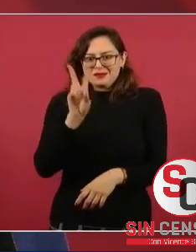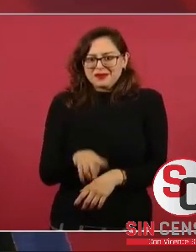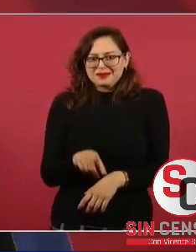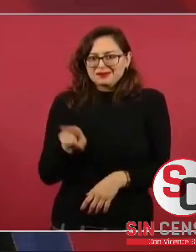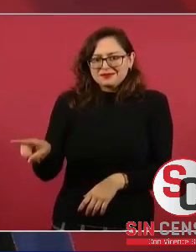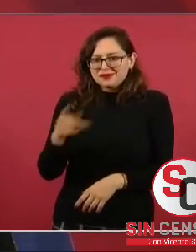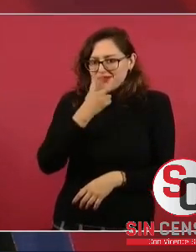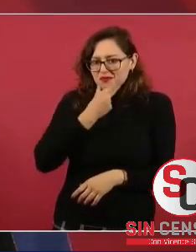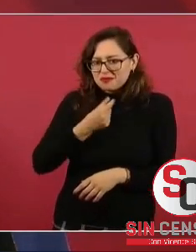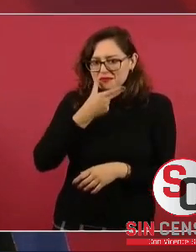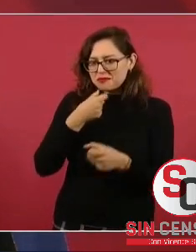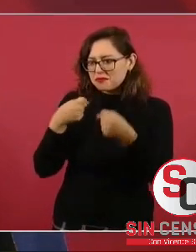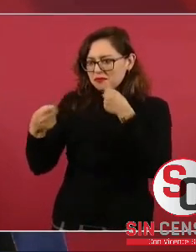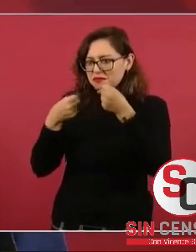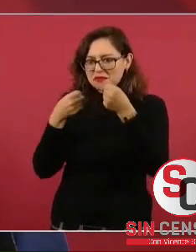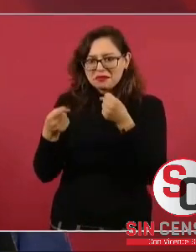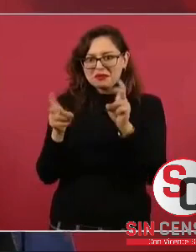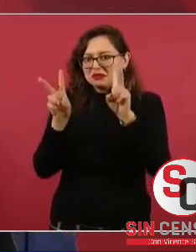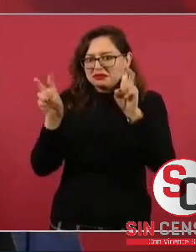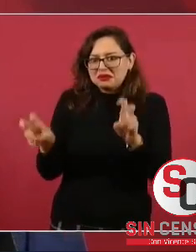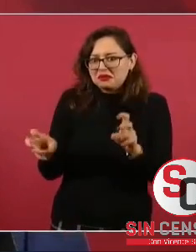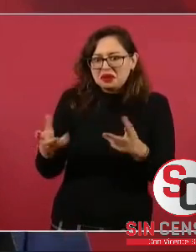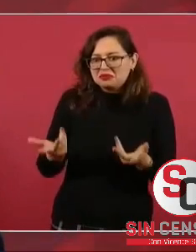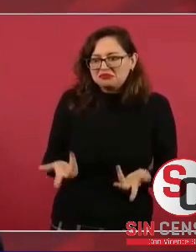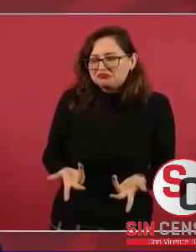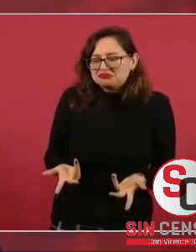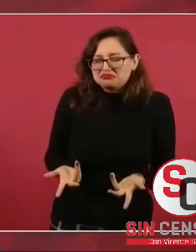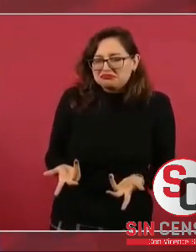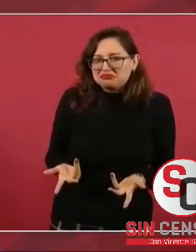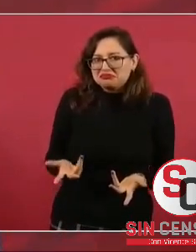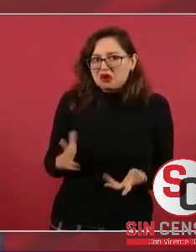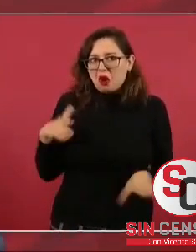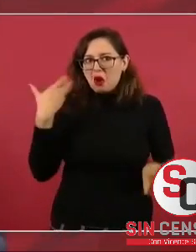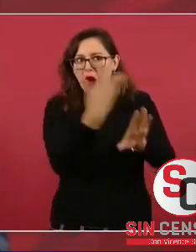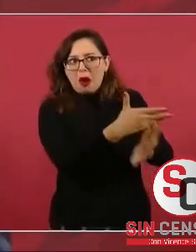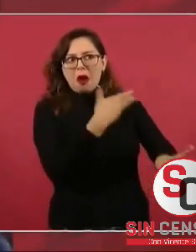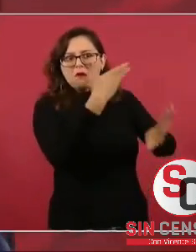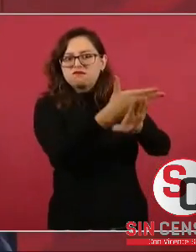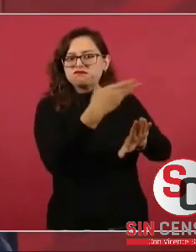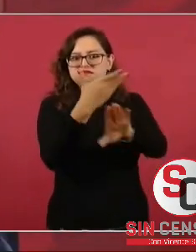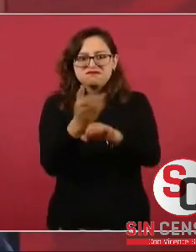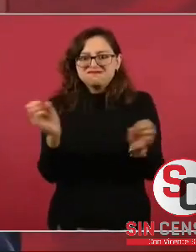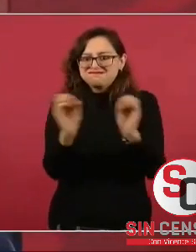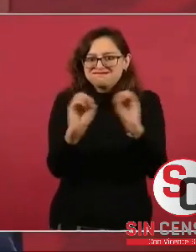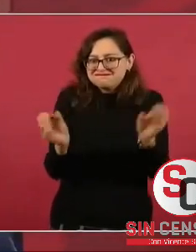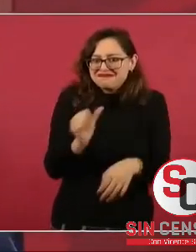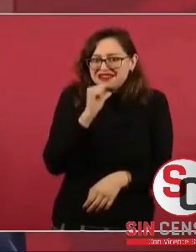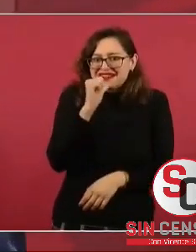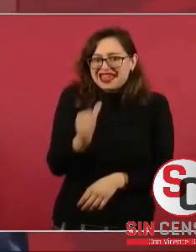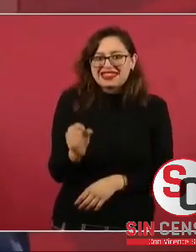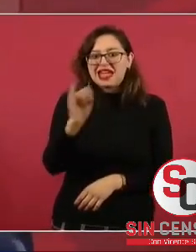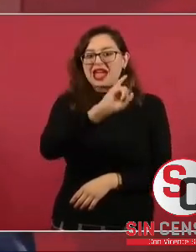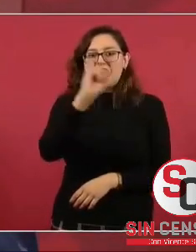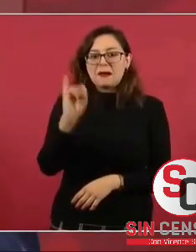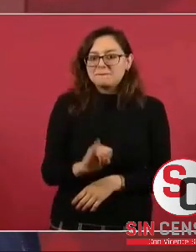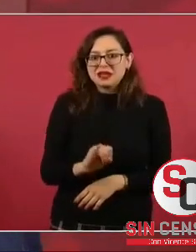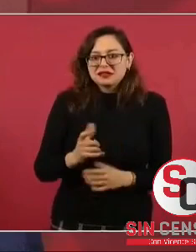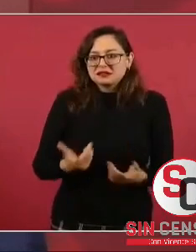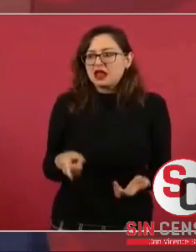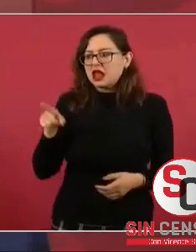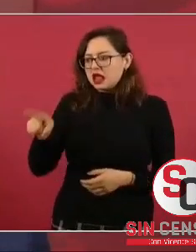hablaba de cuestiones agropecuarias, de los incendios forestales, pero también